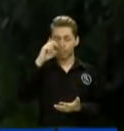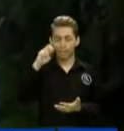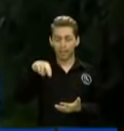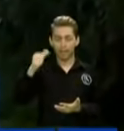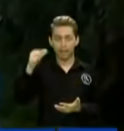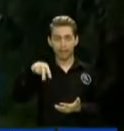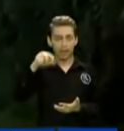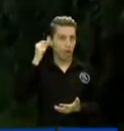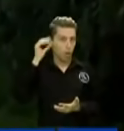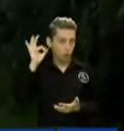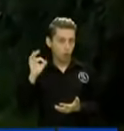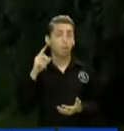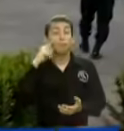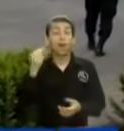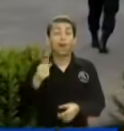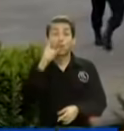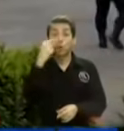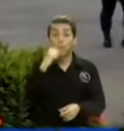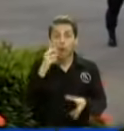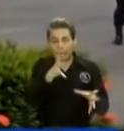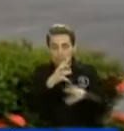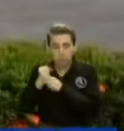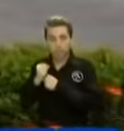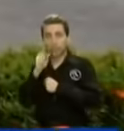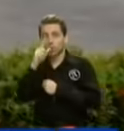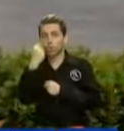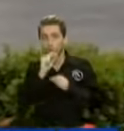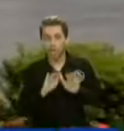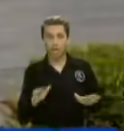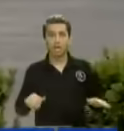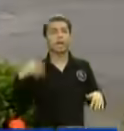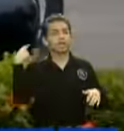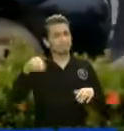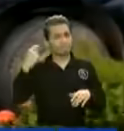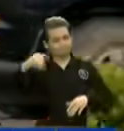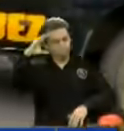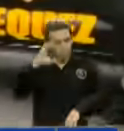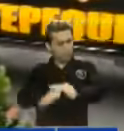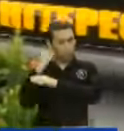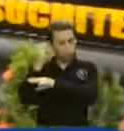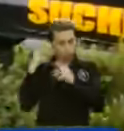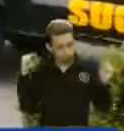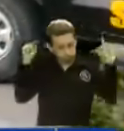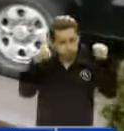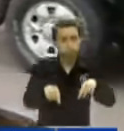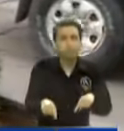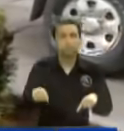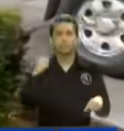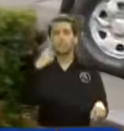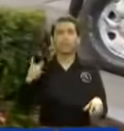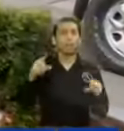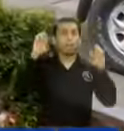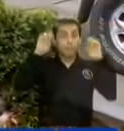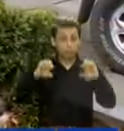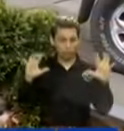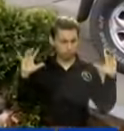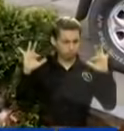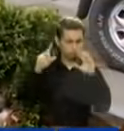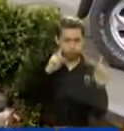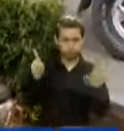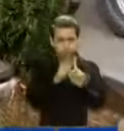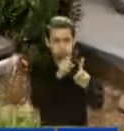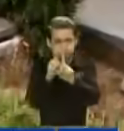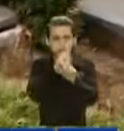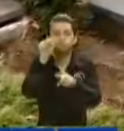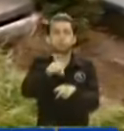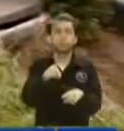destacaron de inmediato varias repatrias y se les dio por parte también de vecinos una persecución a los supuestos secuestradores, donde